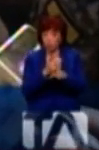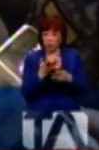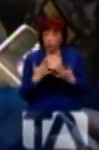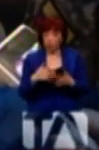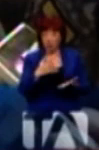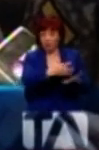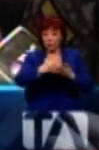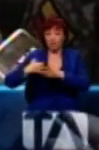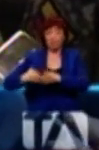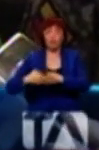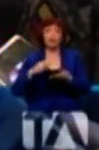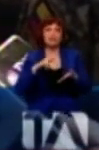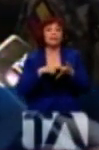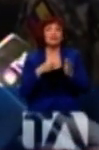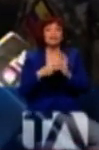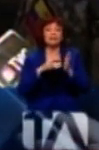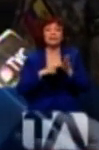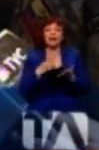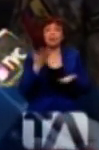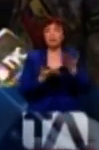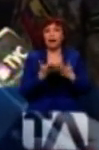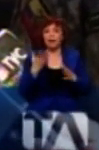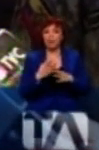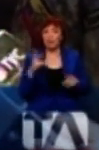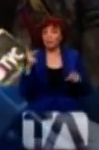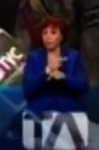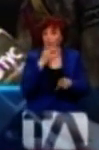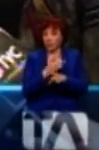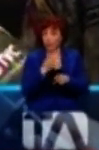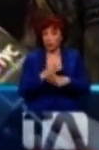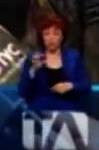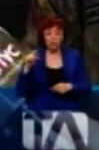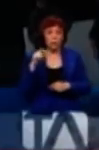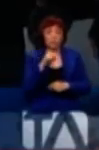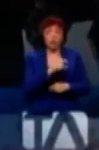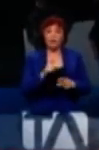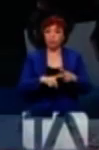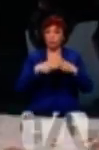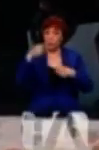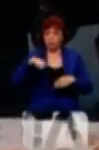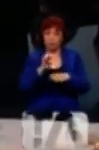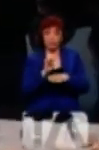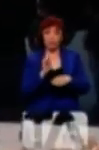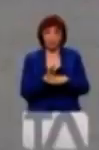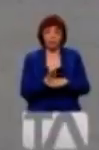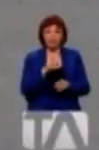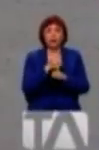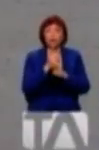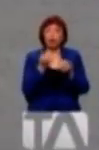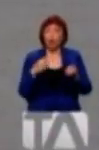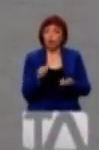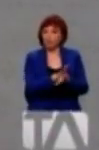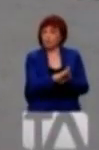significa un riesgo de categoría 4, es decir, de que el virus puede venir. Por lo tanto, se procede a su